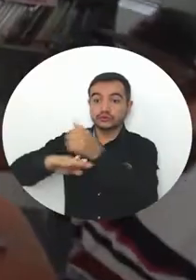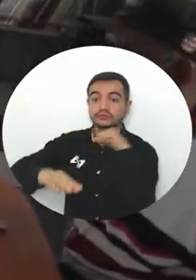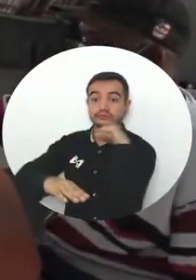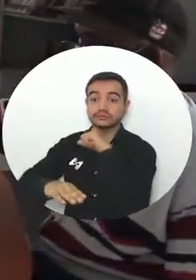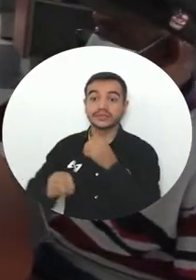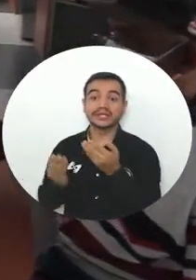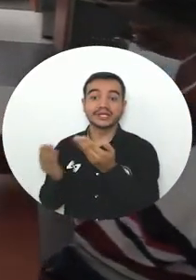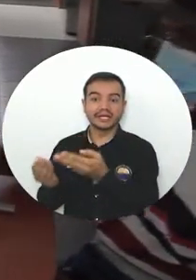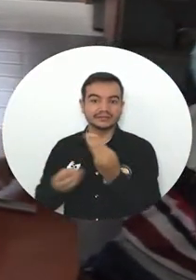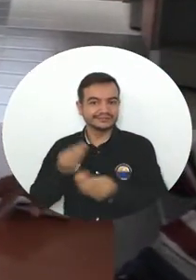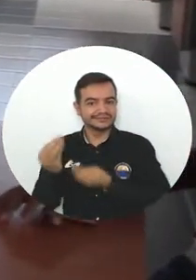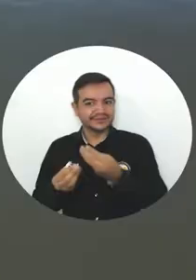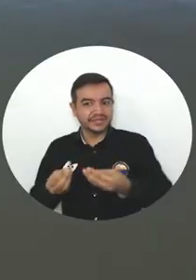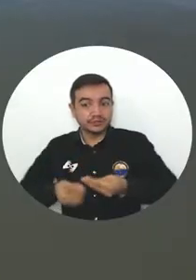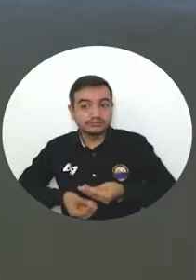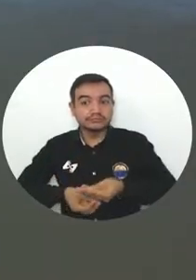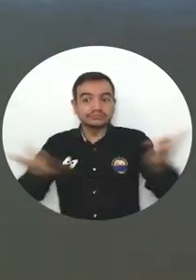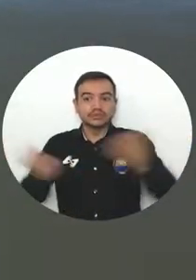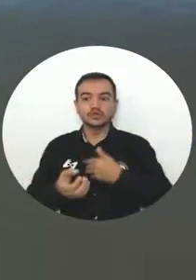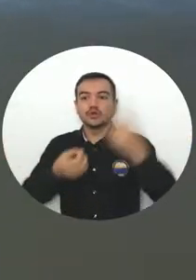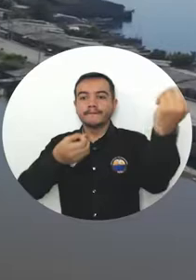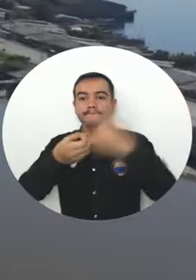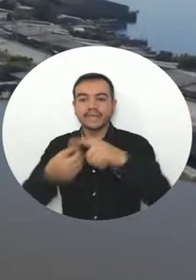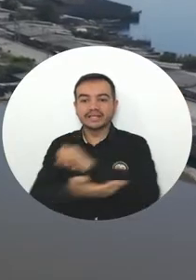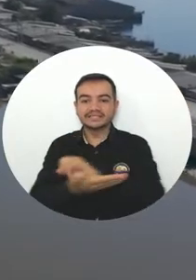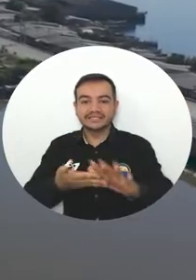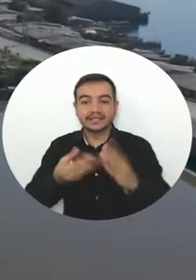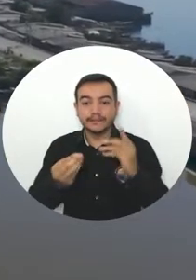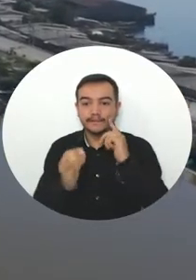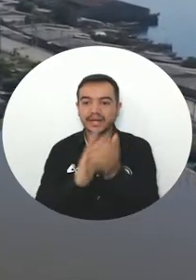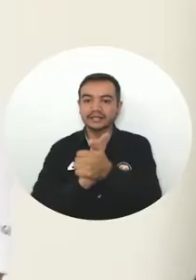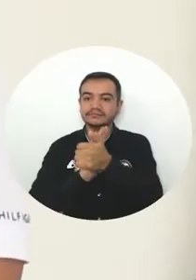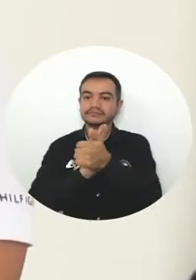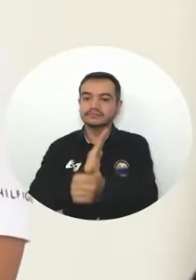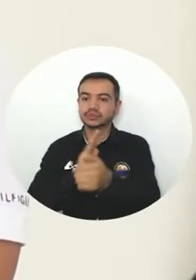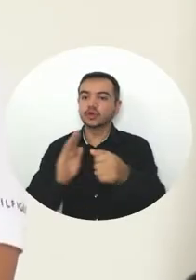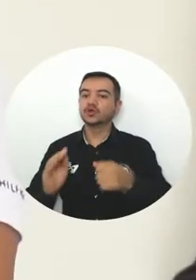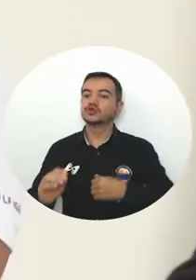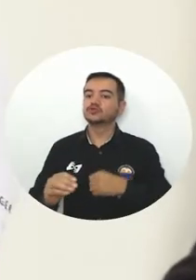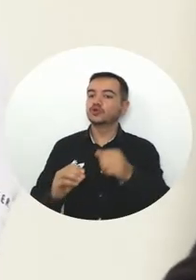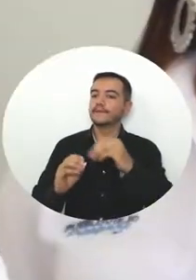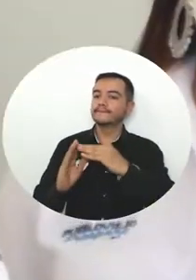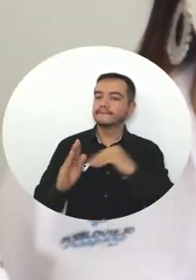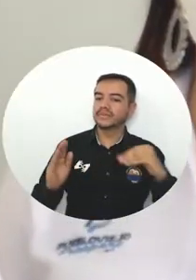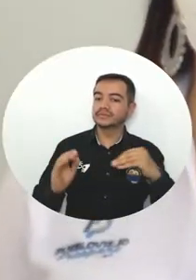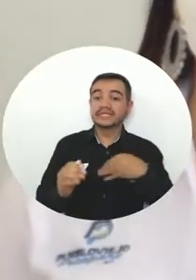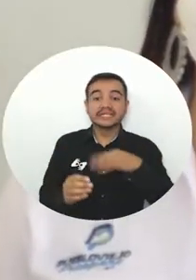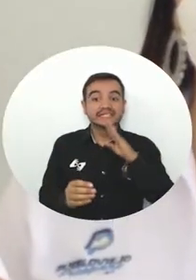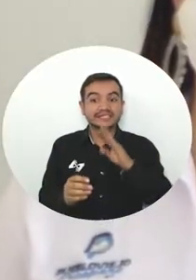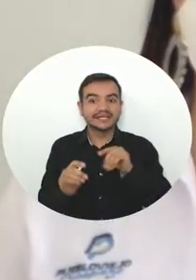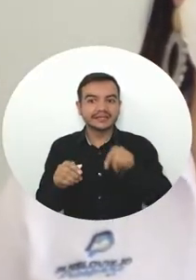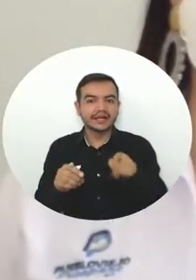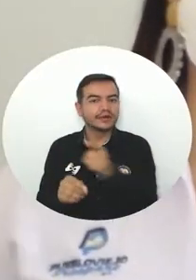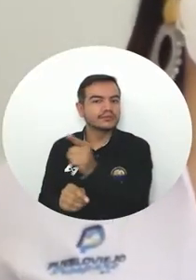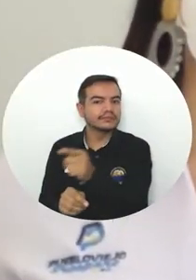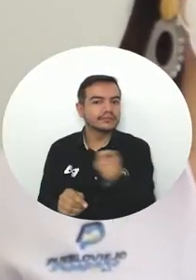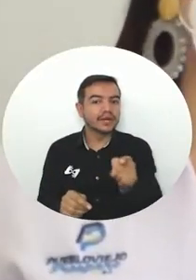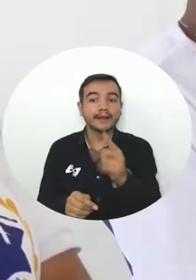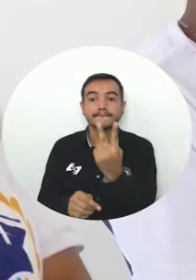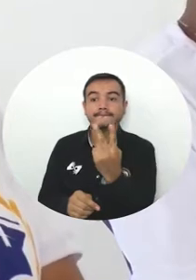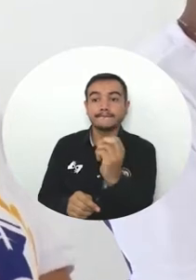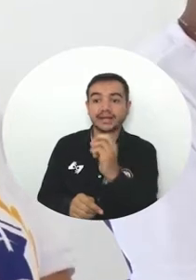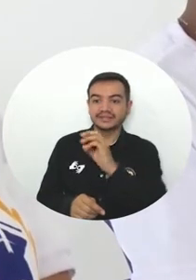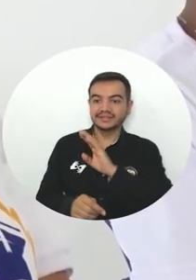del Magdalena oficializó la entrega de becas de reconocimiento para el programa Talento Magdalena, que benefician a 20 bachilleres de diferentes